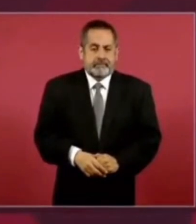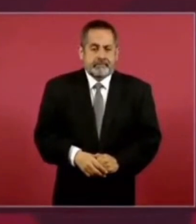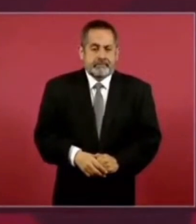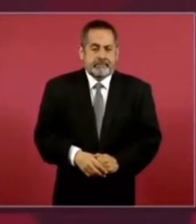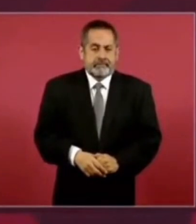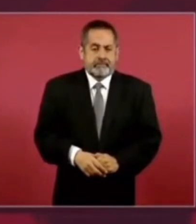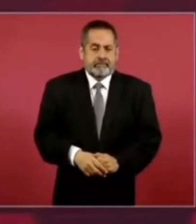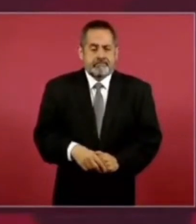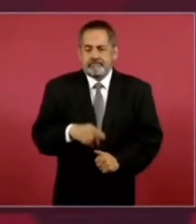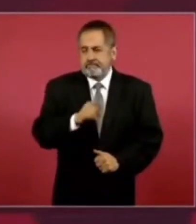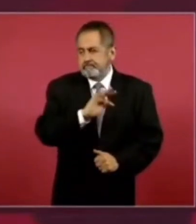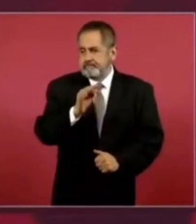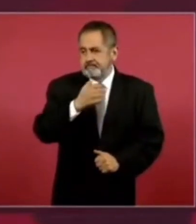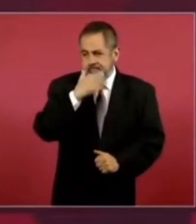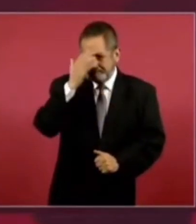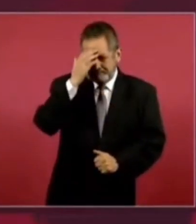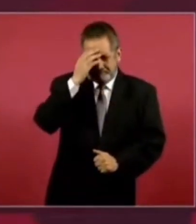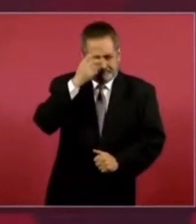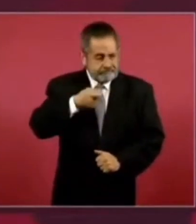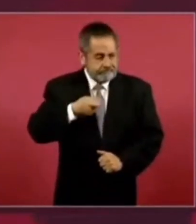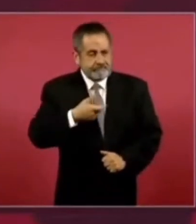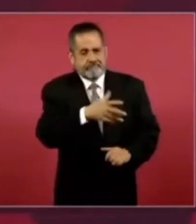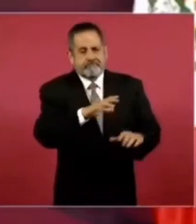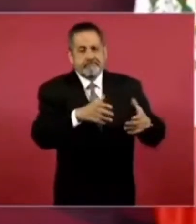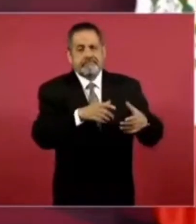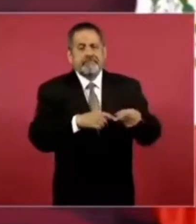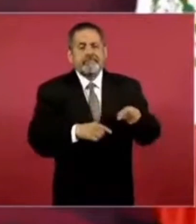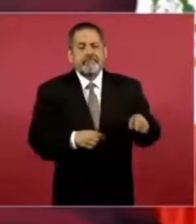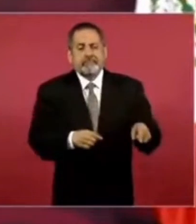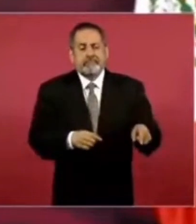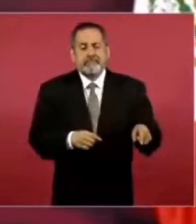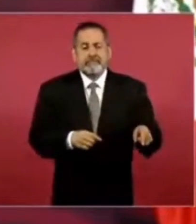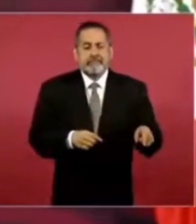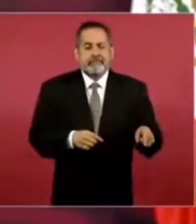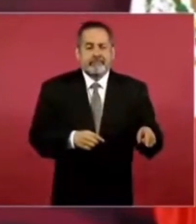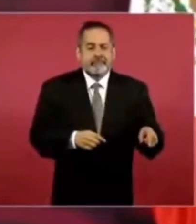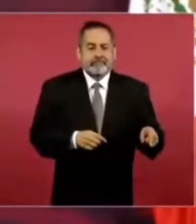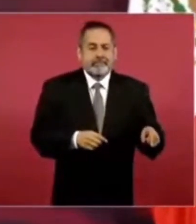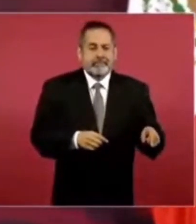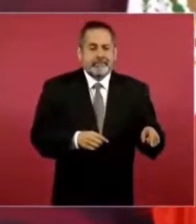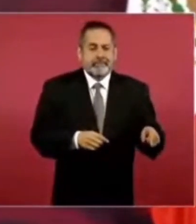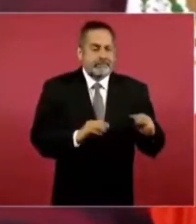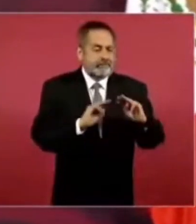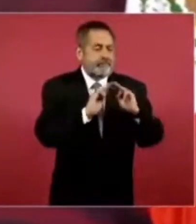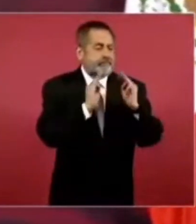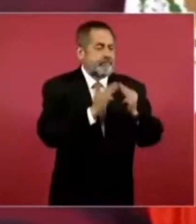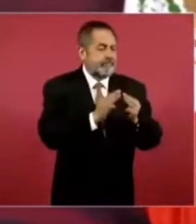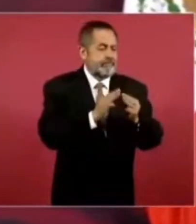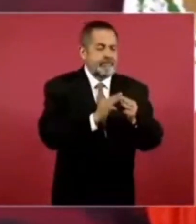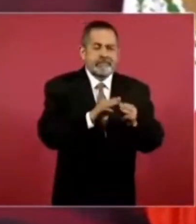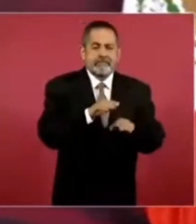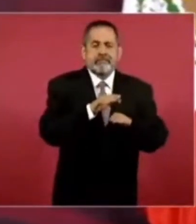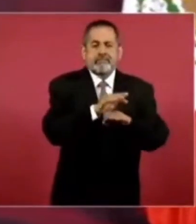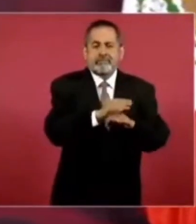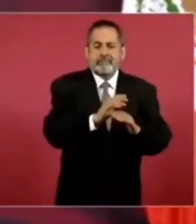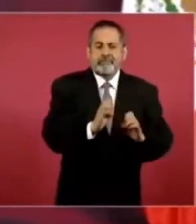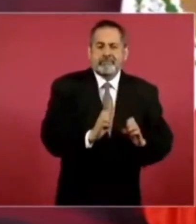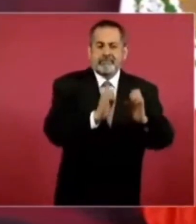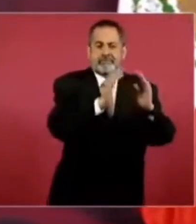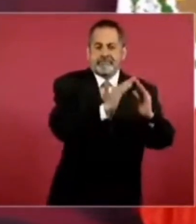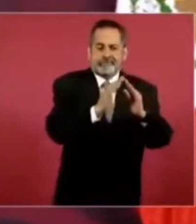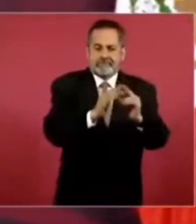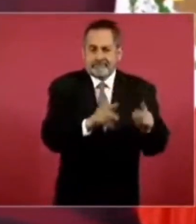se le conoce como el cártel inmobiliario Entonces